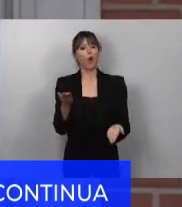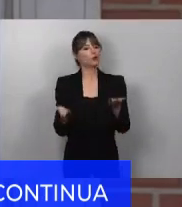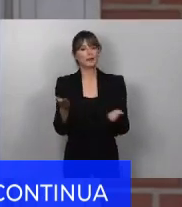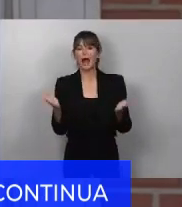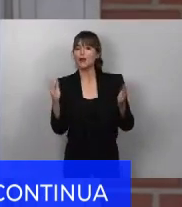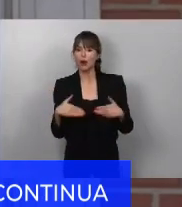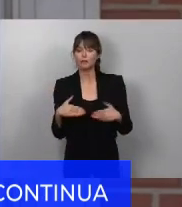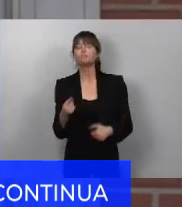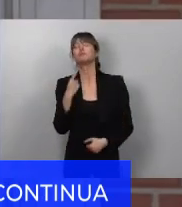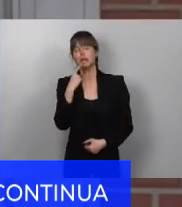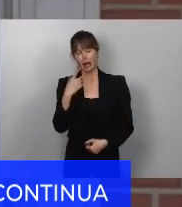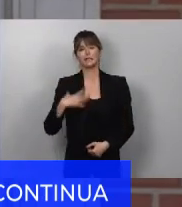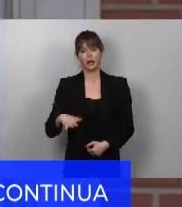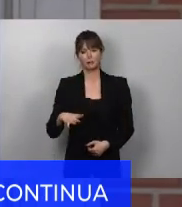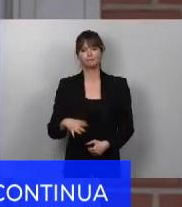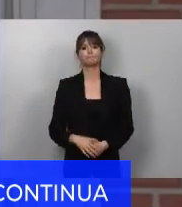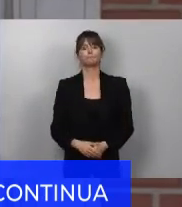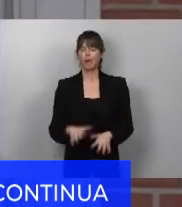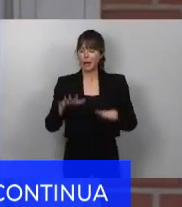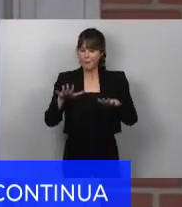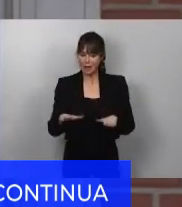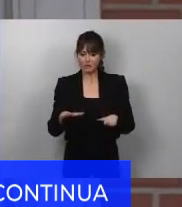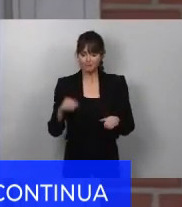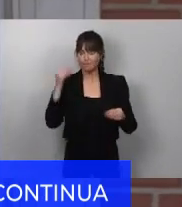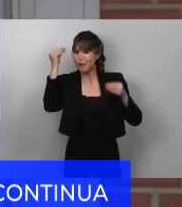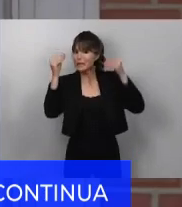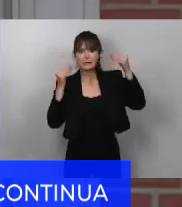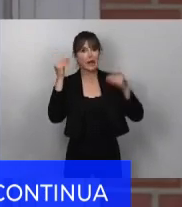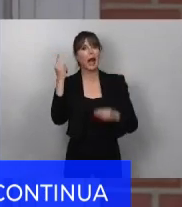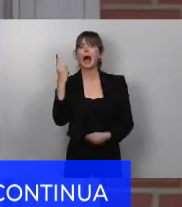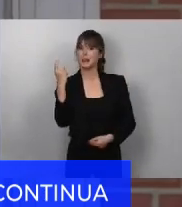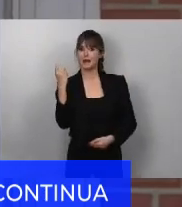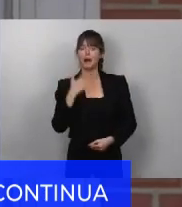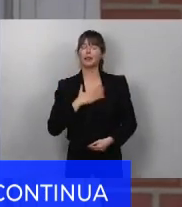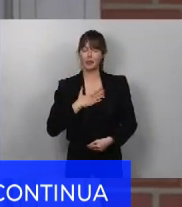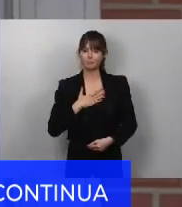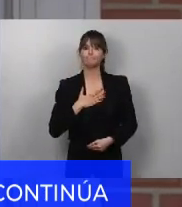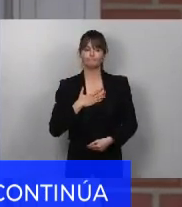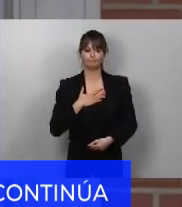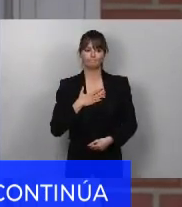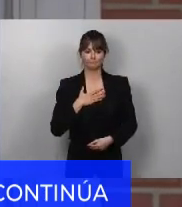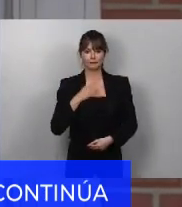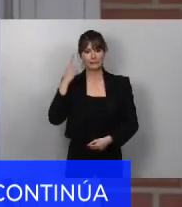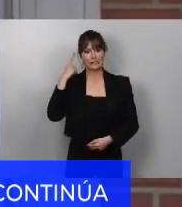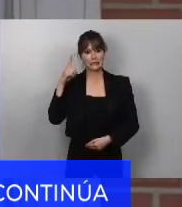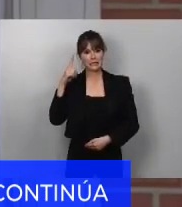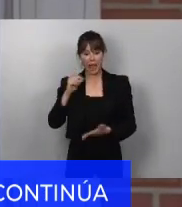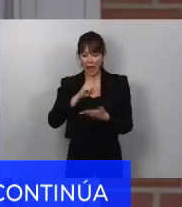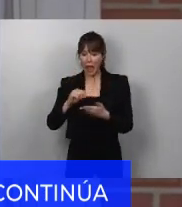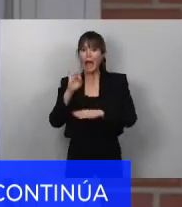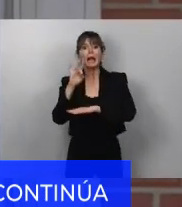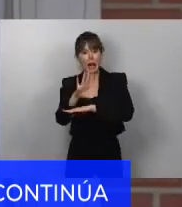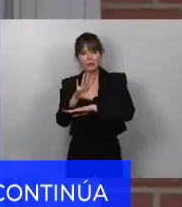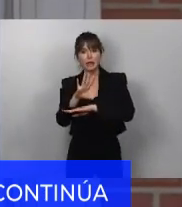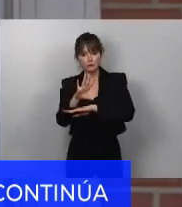tal y como les anuncié necesitaba parar y reflexionar sobre todo ello Y sé que la carta que les